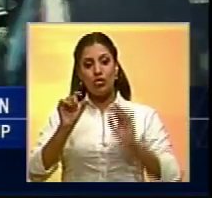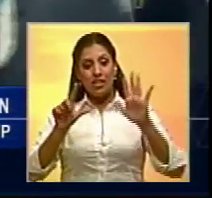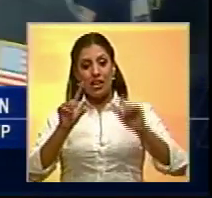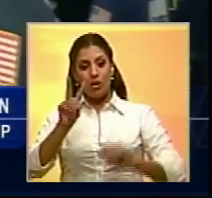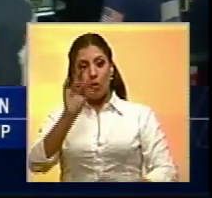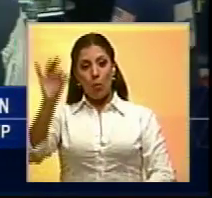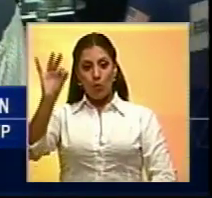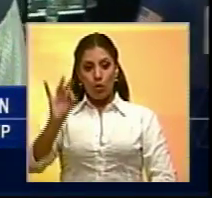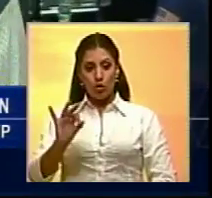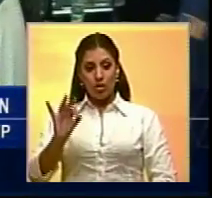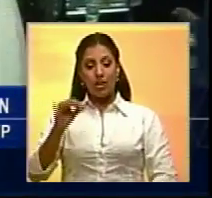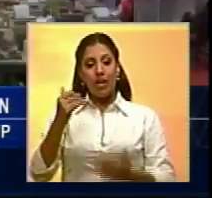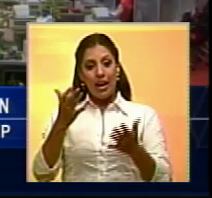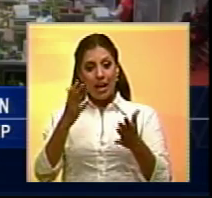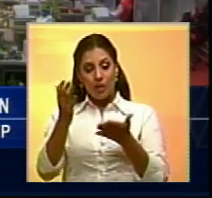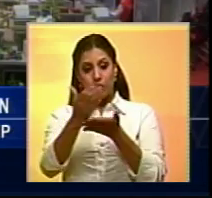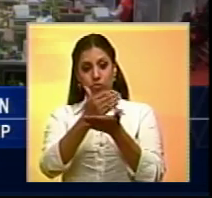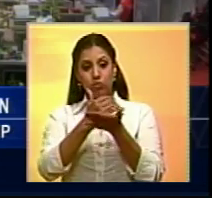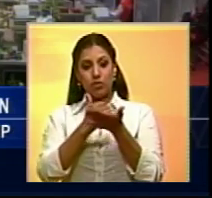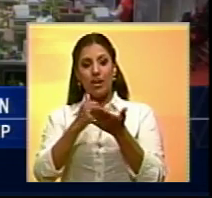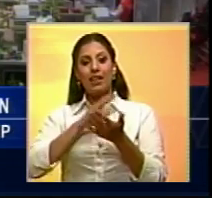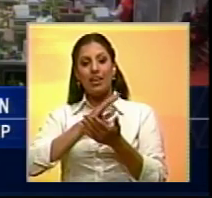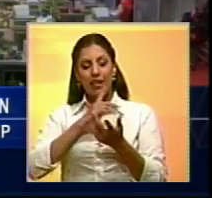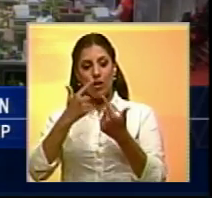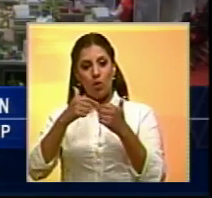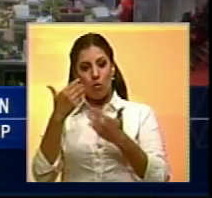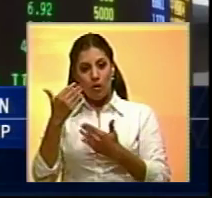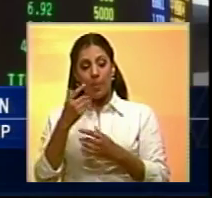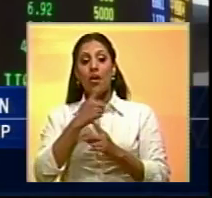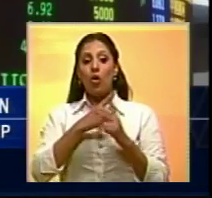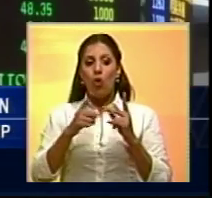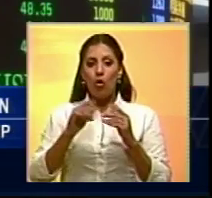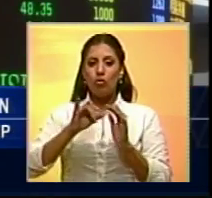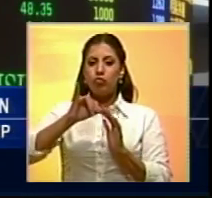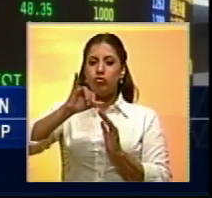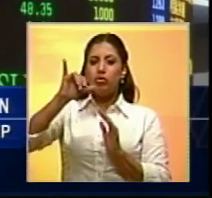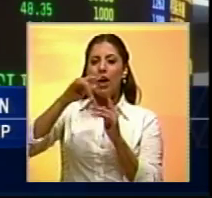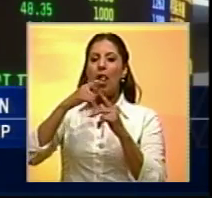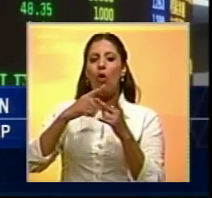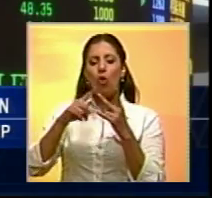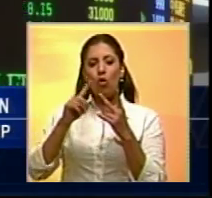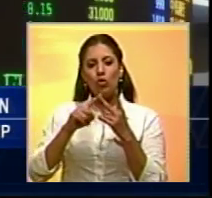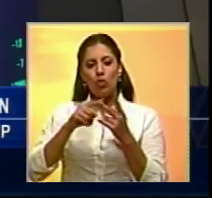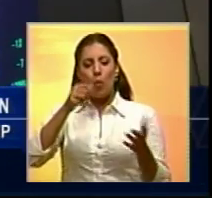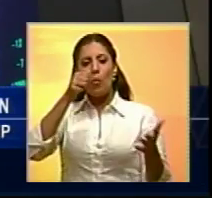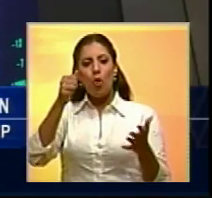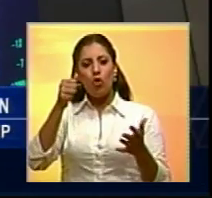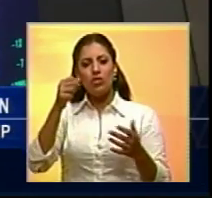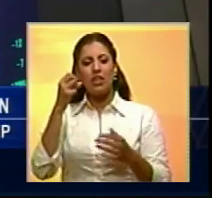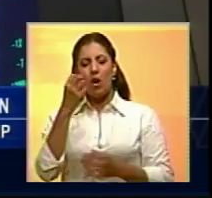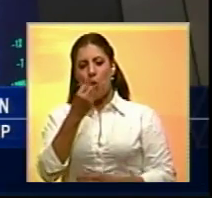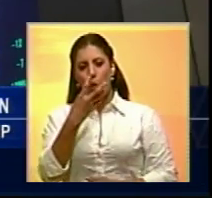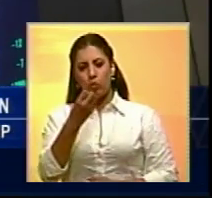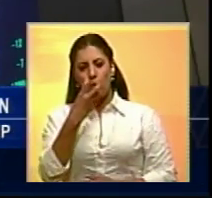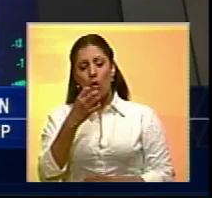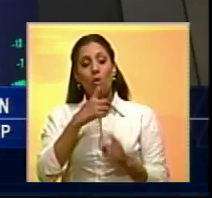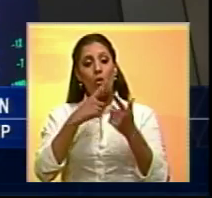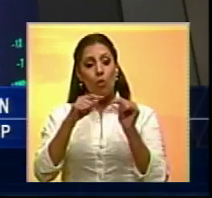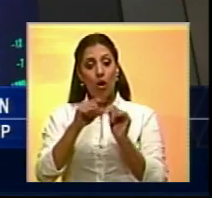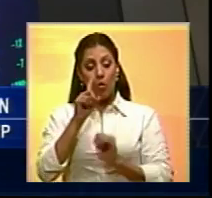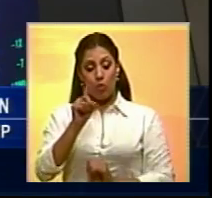6.72%, impulsada por las fuertes ganancias que tuvo Wall Street. El índice Hang Seng de la bolsa de Hong Kong avanzó